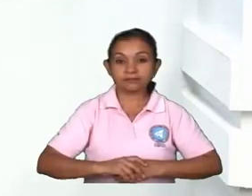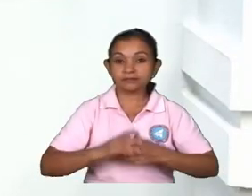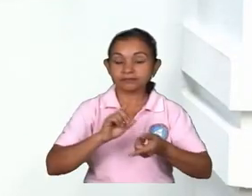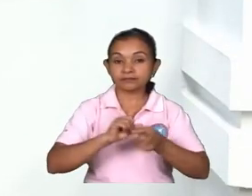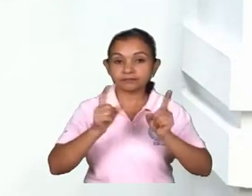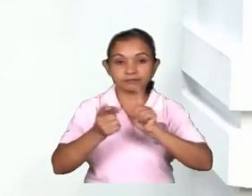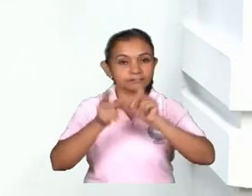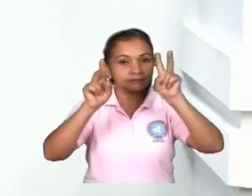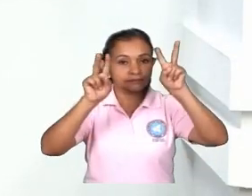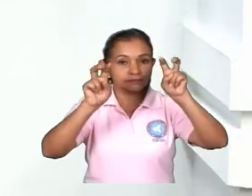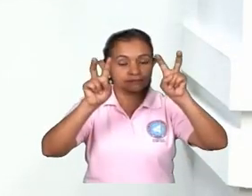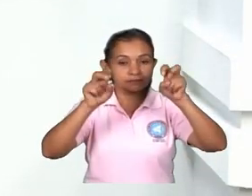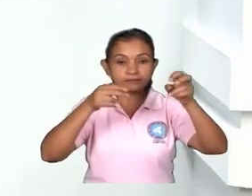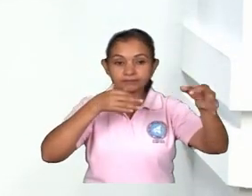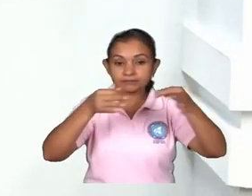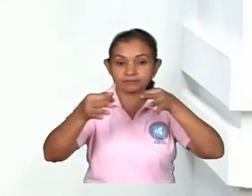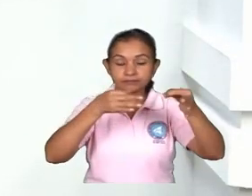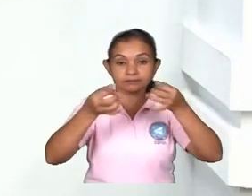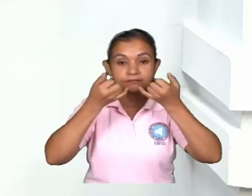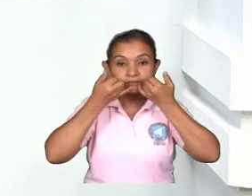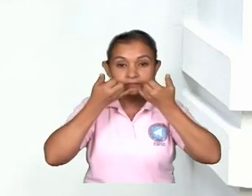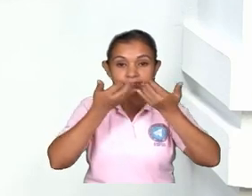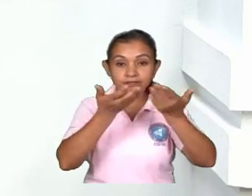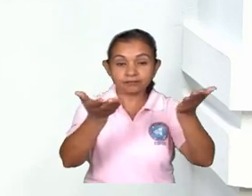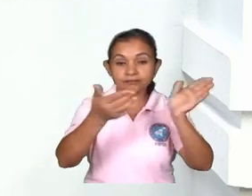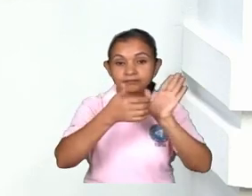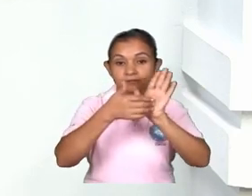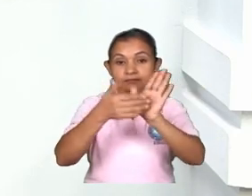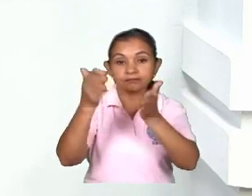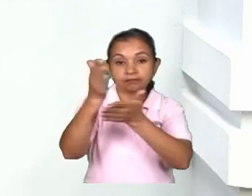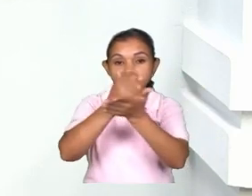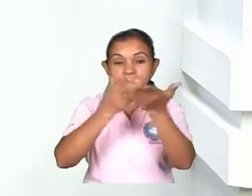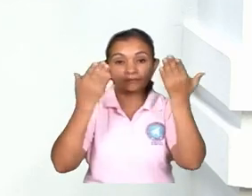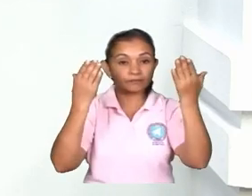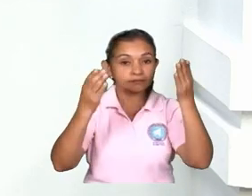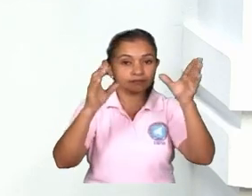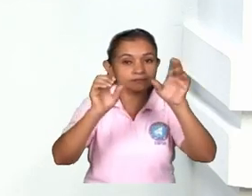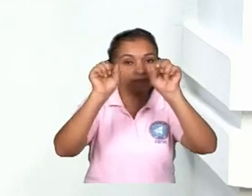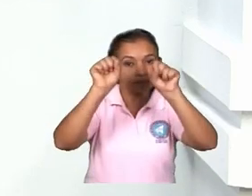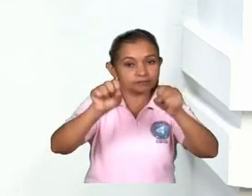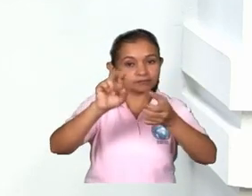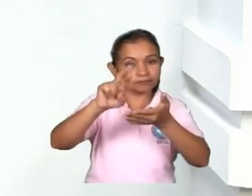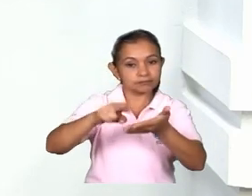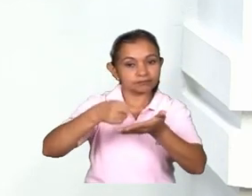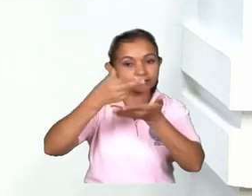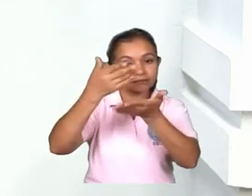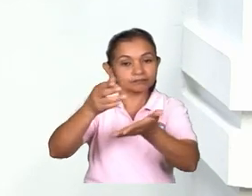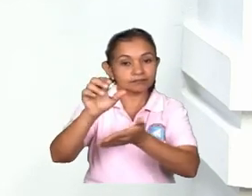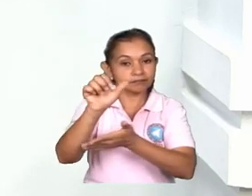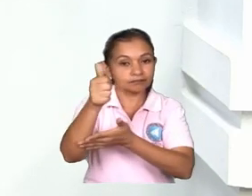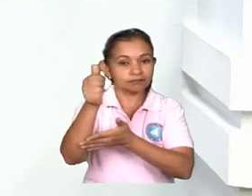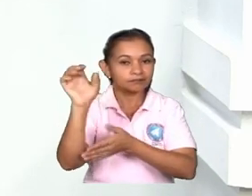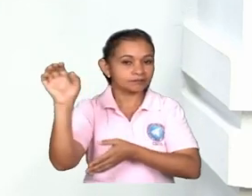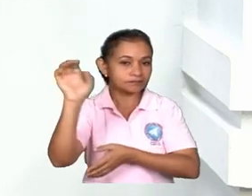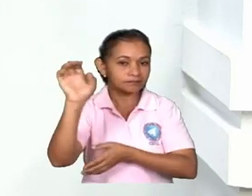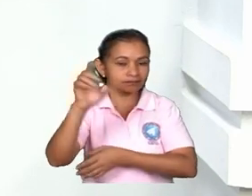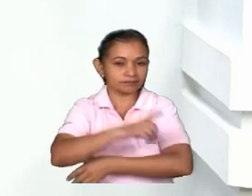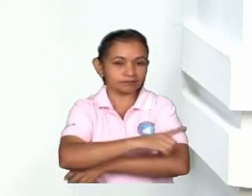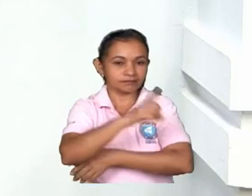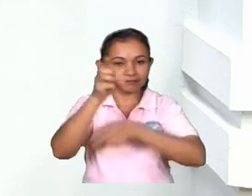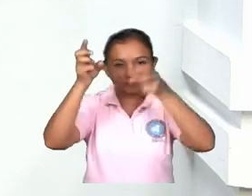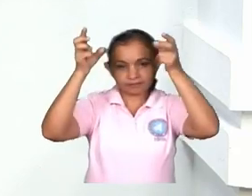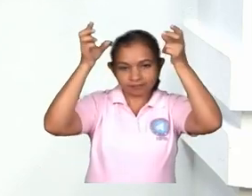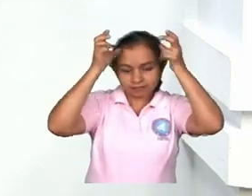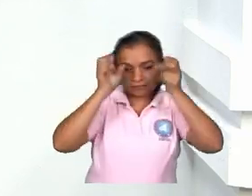Cambiamos de tema. Les comentamos que en el siguiente reporte les vamos a presentar algunos de los productos que usted puede obsequiar este próximo 6 de enero, Día de los